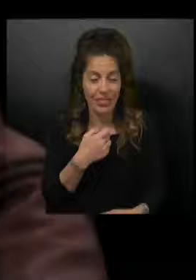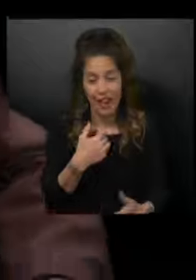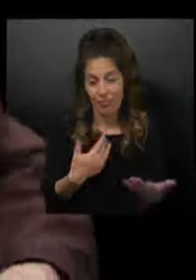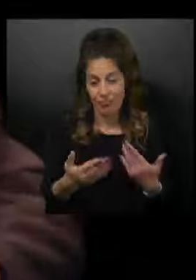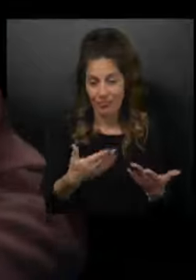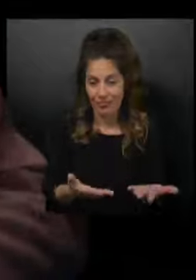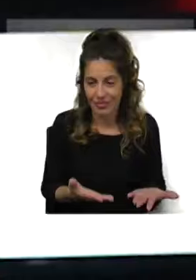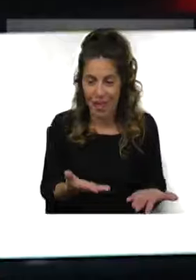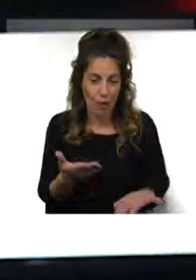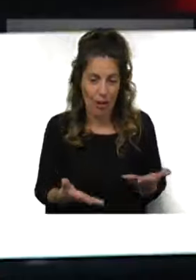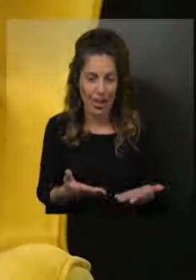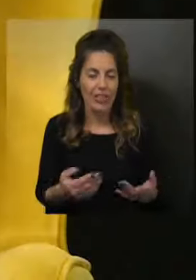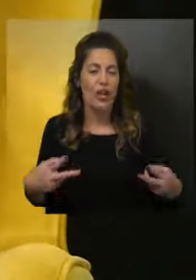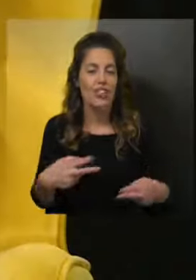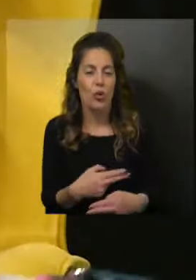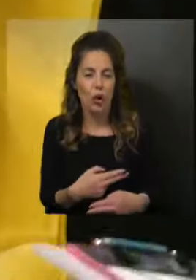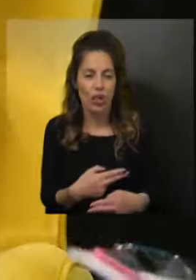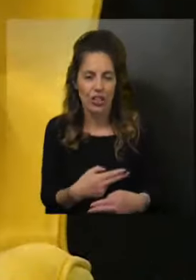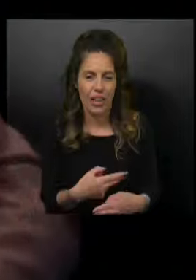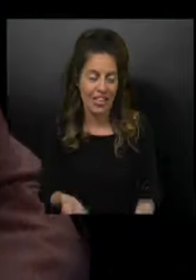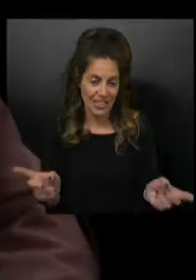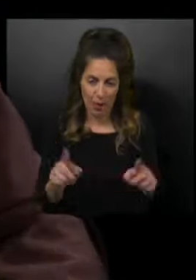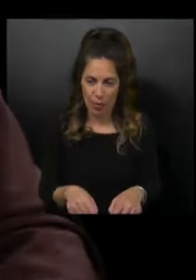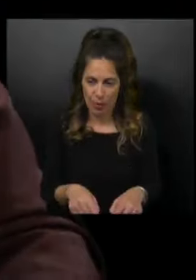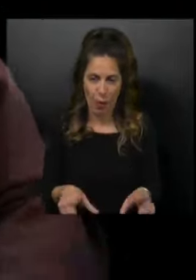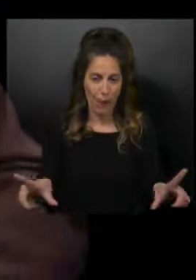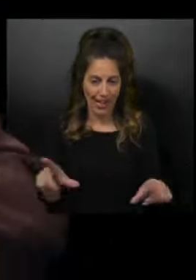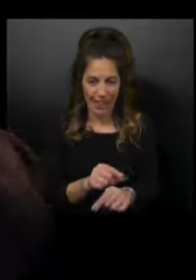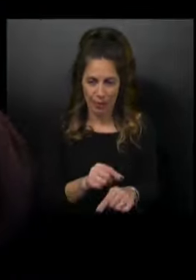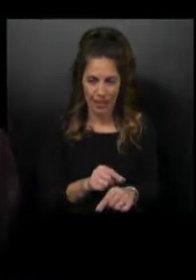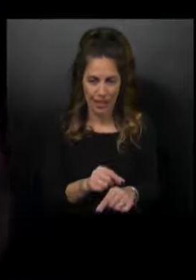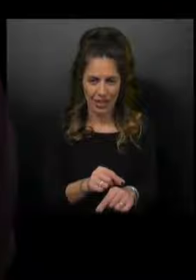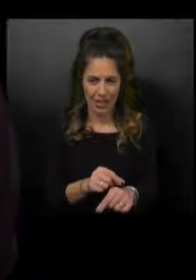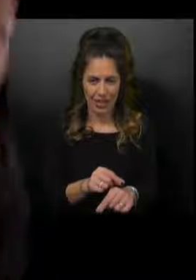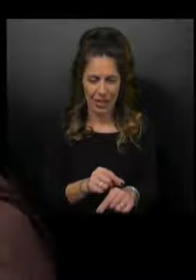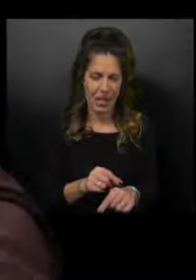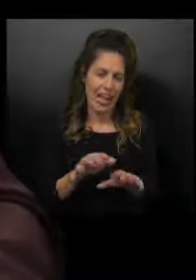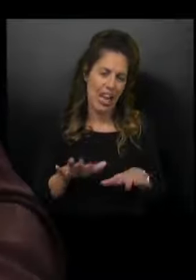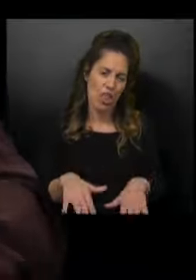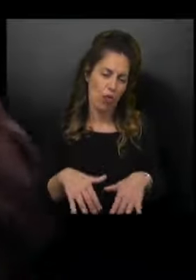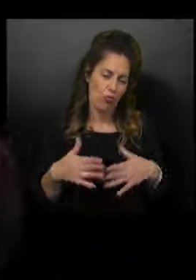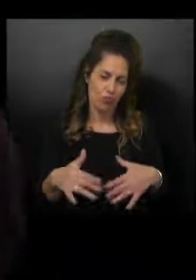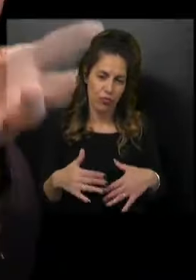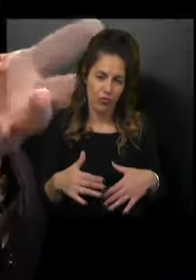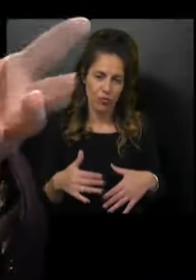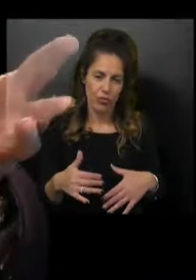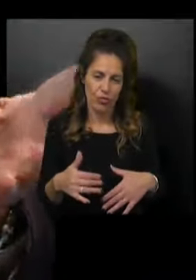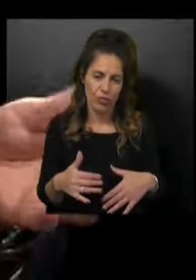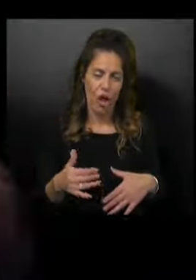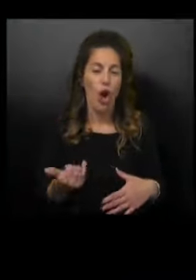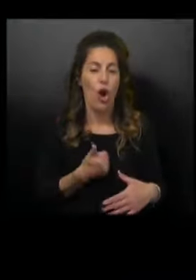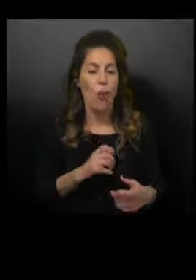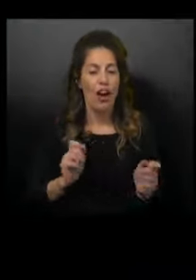tengo que hacer un corte me dan un segundito ya volvemos para cerrar y quedó cómo la vamos a